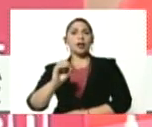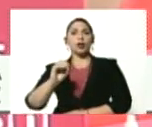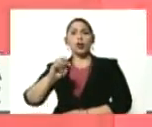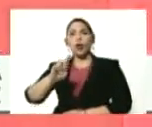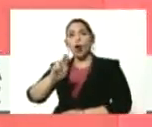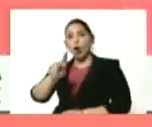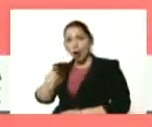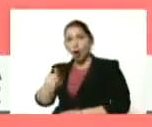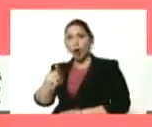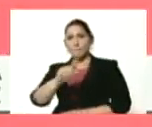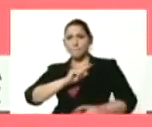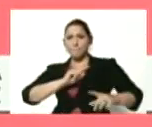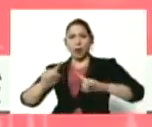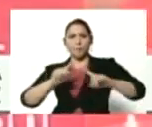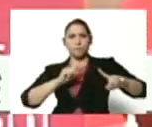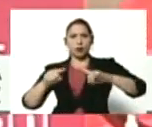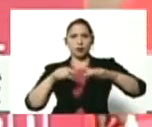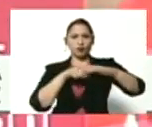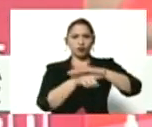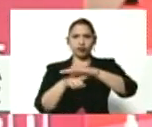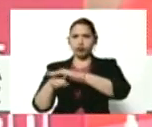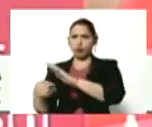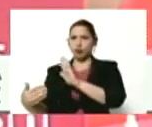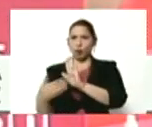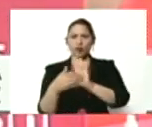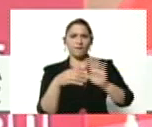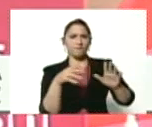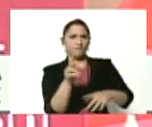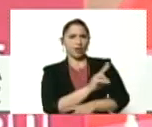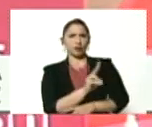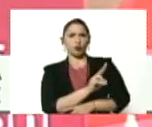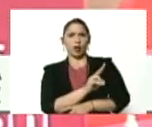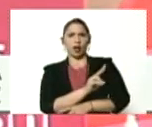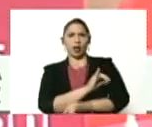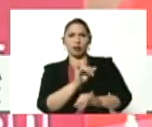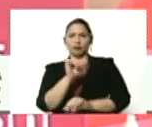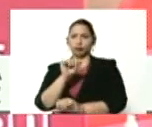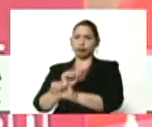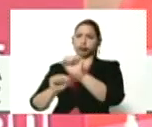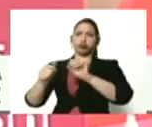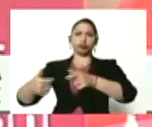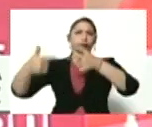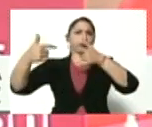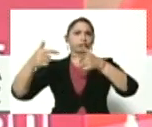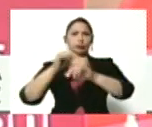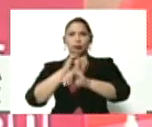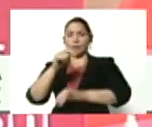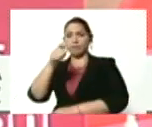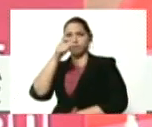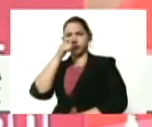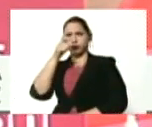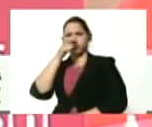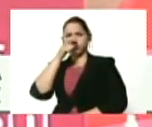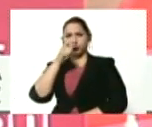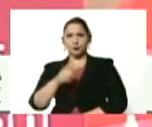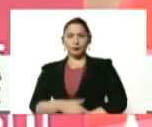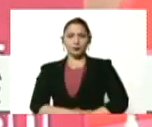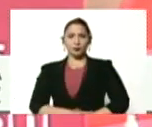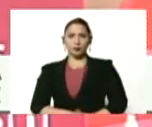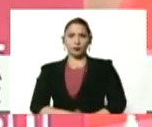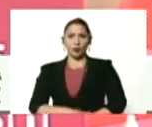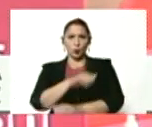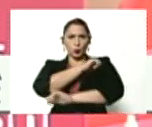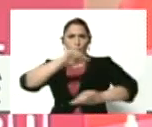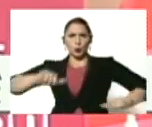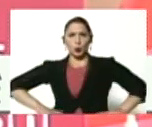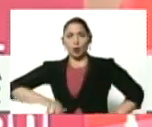comandaron la incursión contra Venezuela, que fue repelida, que fue yugulada por la Fuerza